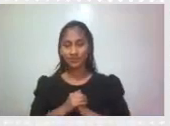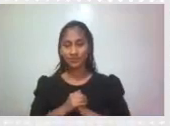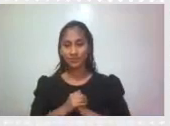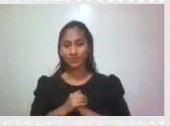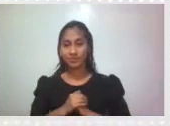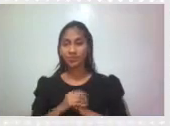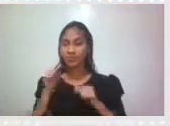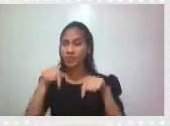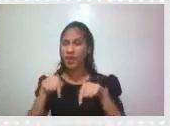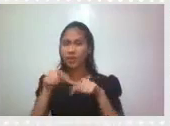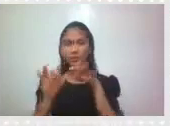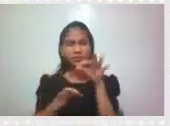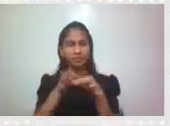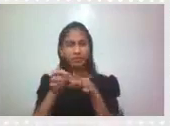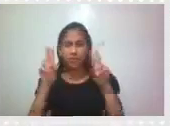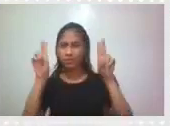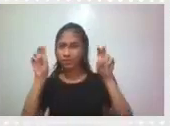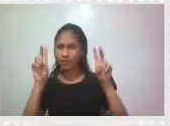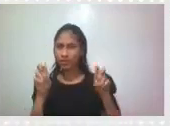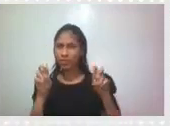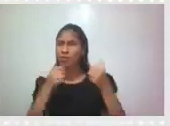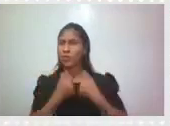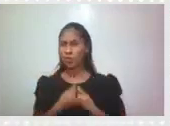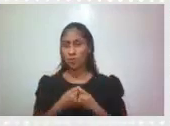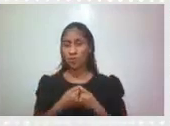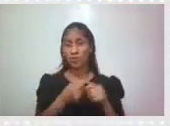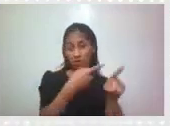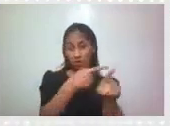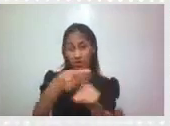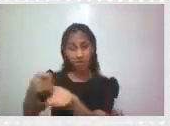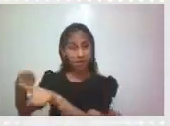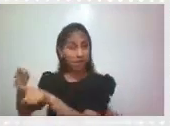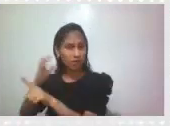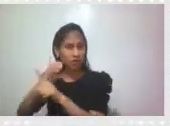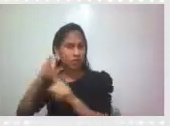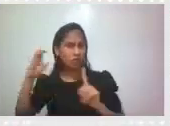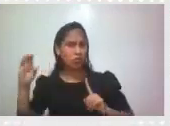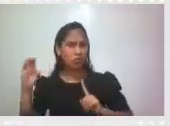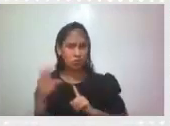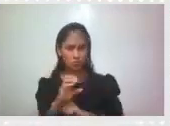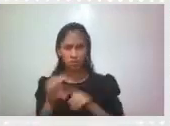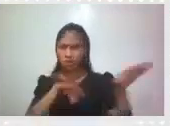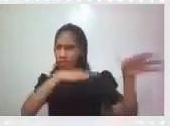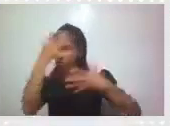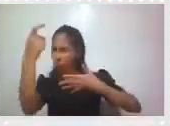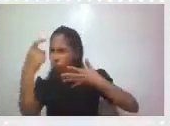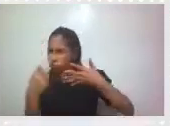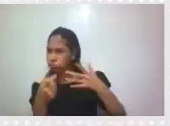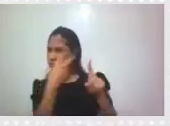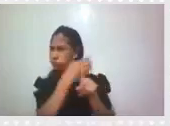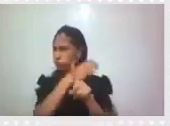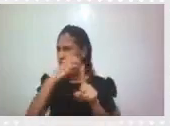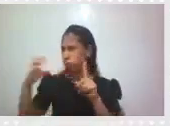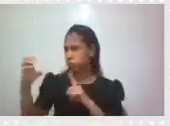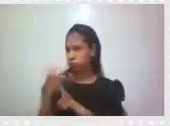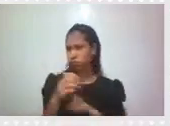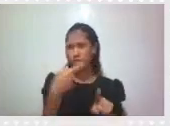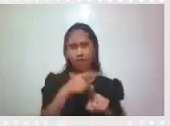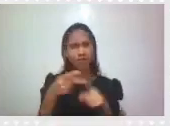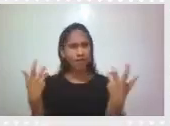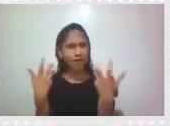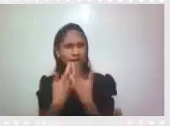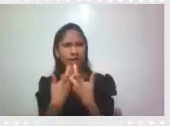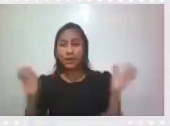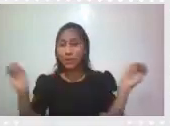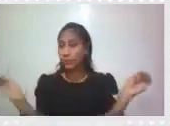Esta tarde vamos a hablar acerca de las acciones de interculturalidad que para promover la participación ciudadana en la certificación